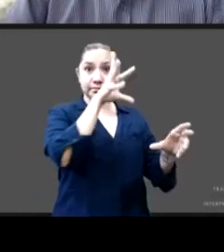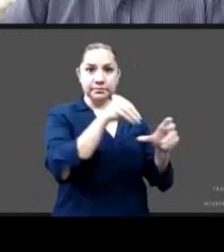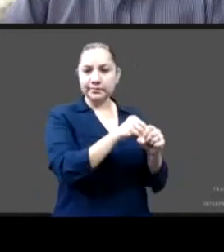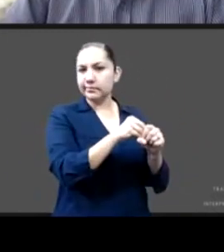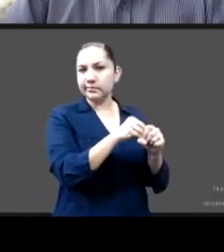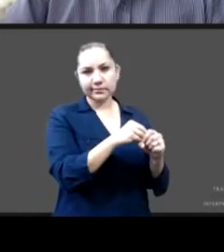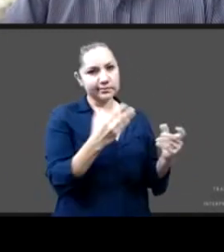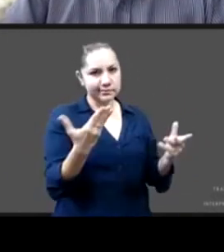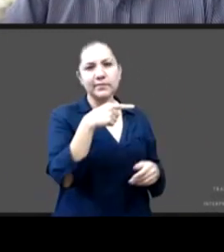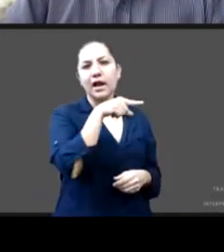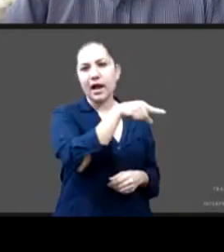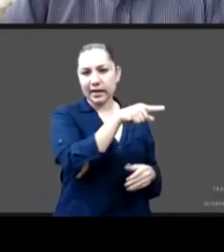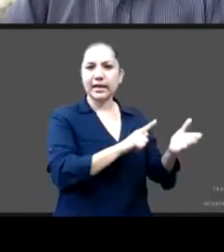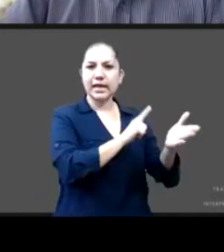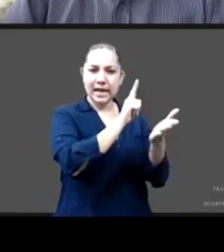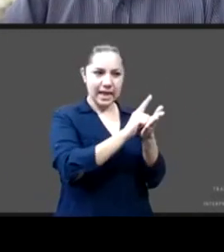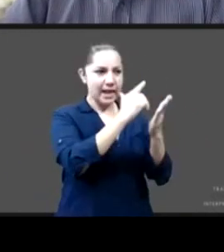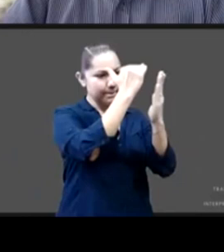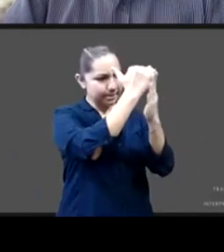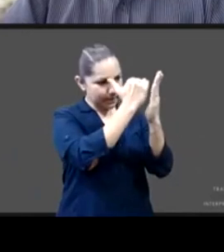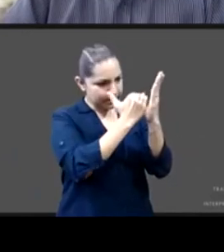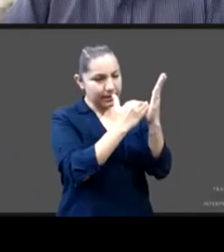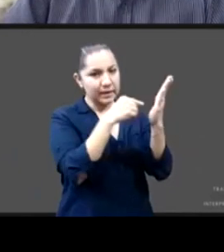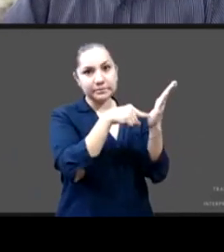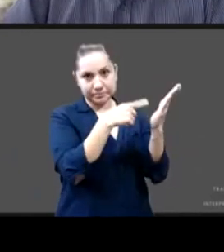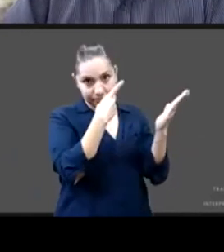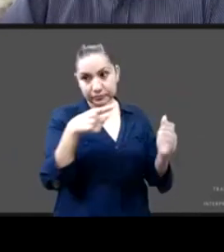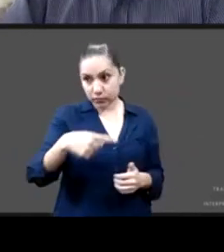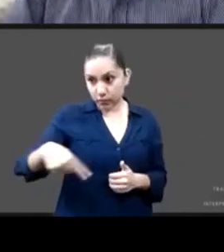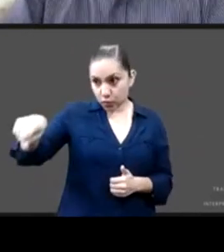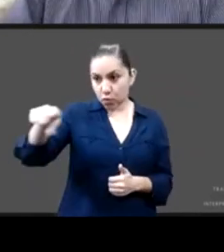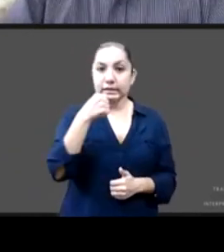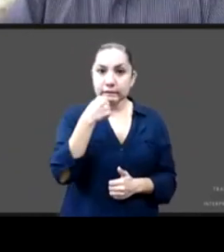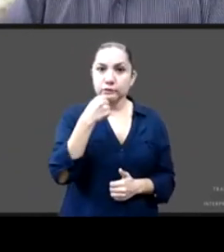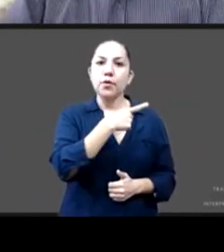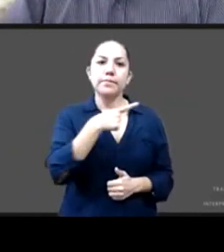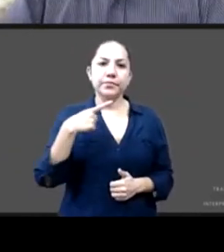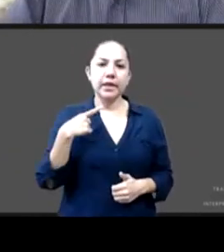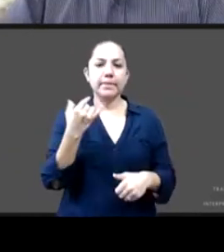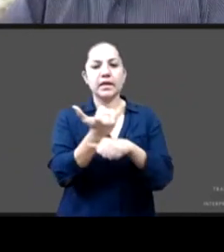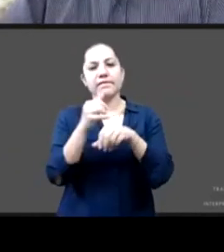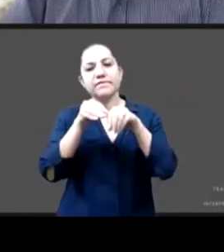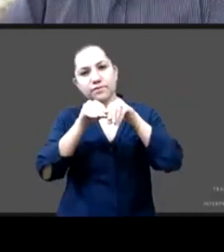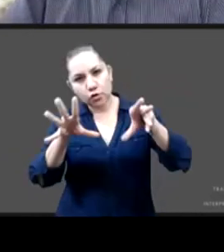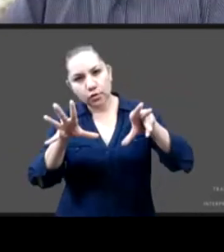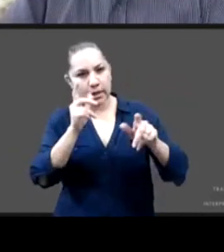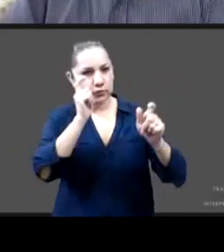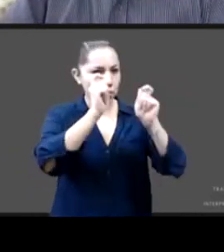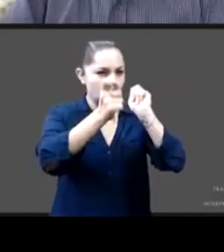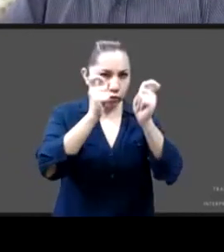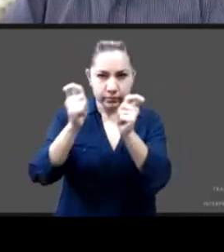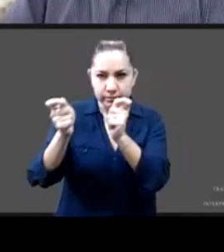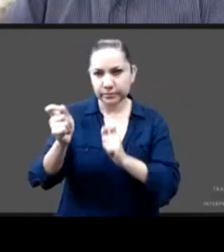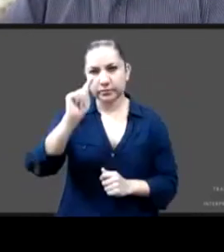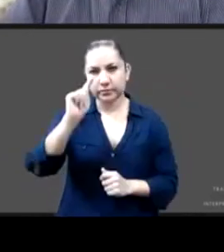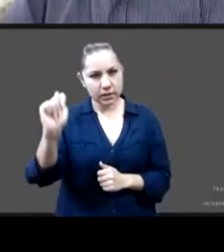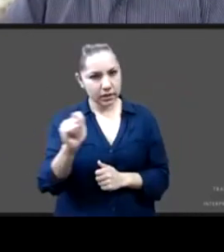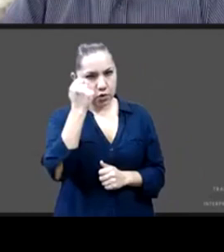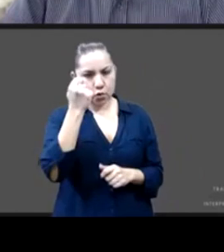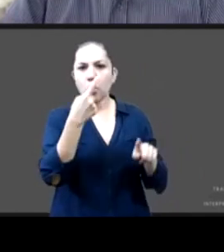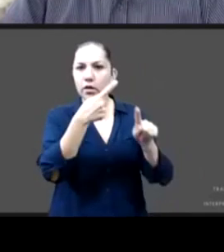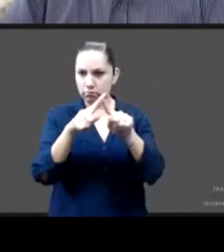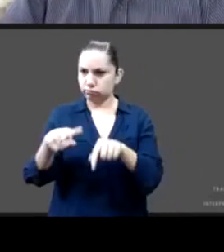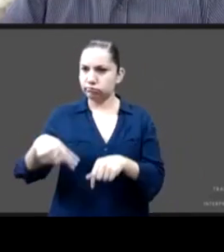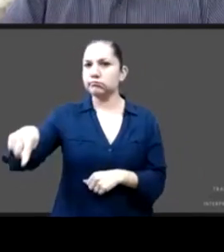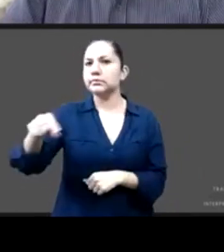a niños, niñas y adolescentes el acceso a la información, el conocimiento, a las tecnologías, mediante, expresamente lo dice